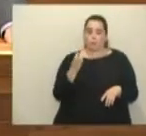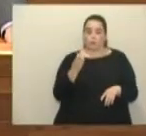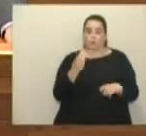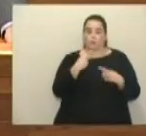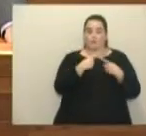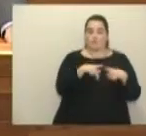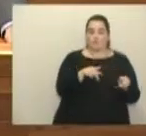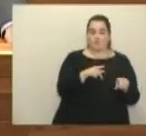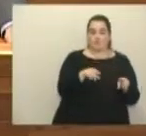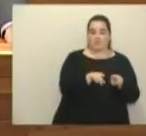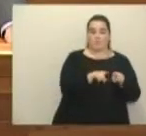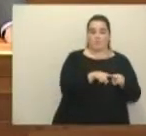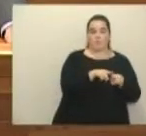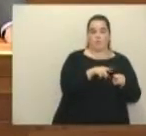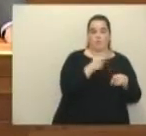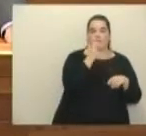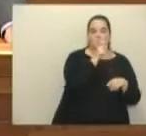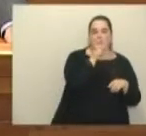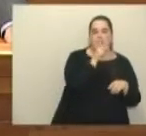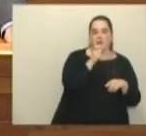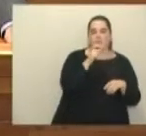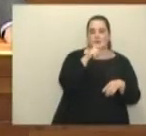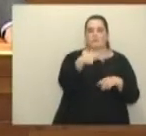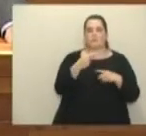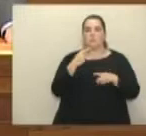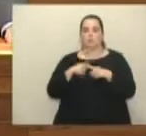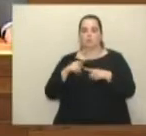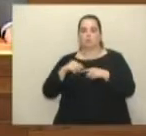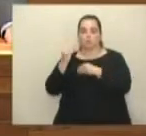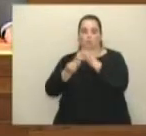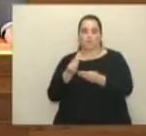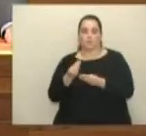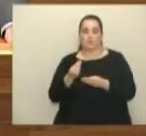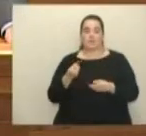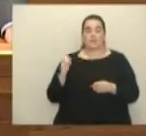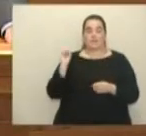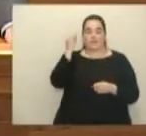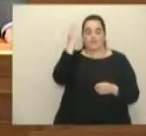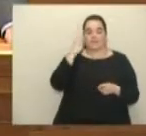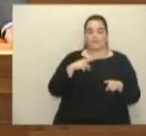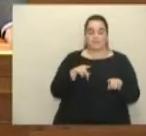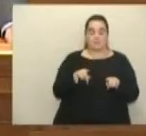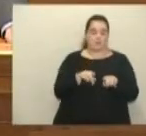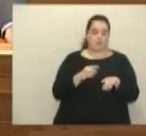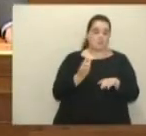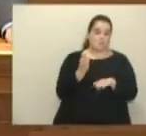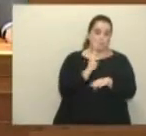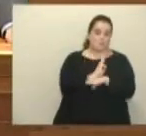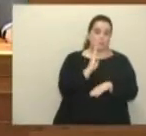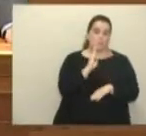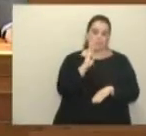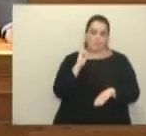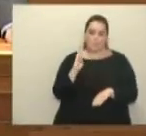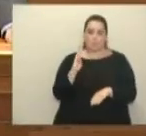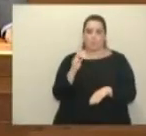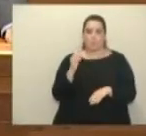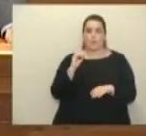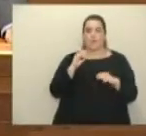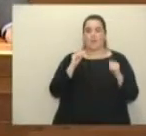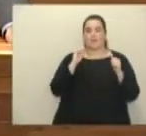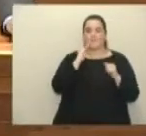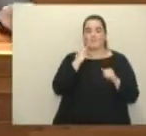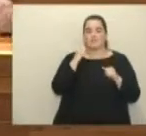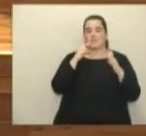entre las palabras y los hechos. Y es una iniciativa presentada precisamente por el Grupo Parlamentario Popular el 7 de febrero de 2014, en